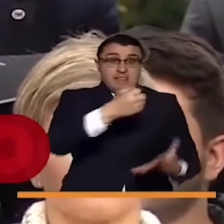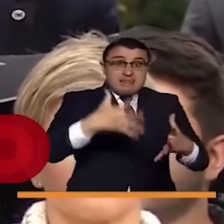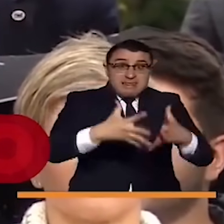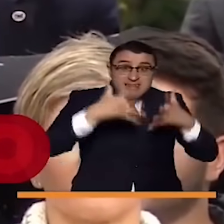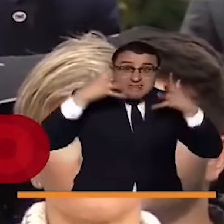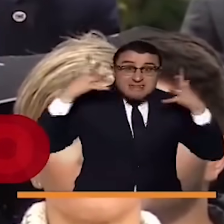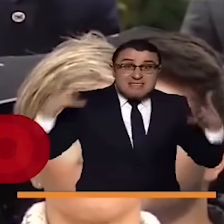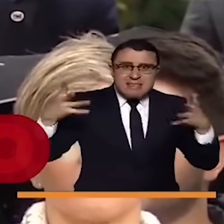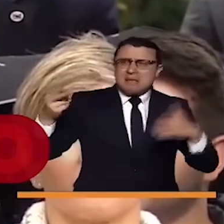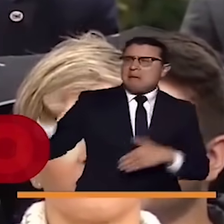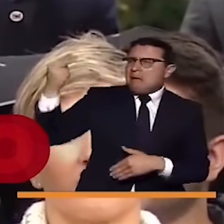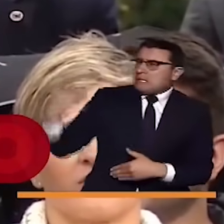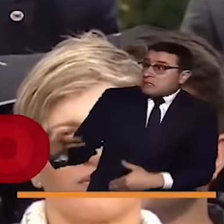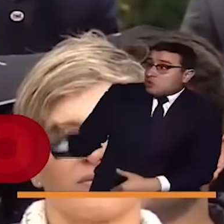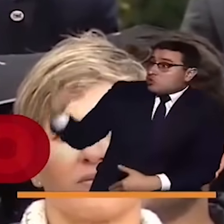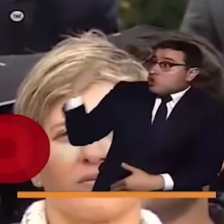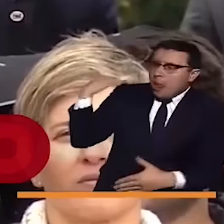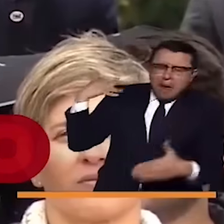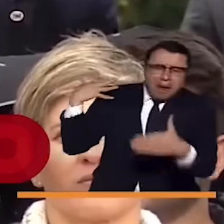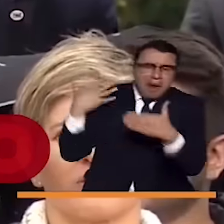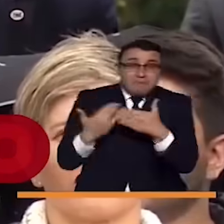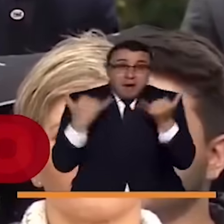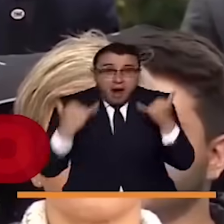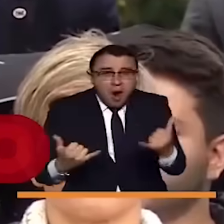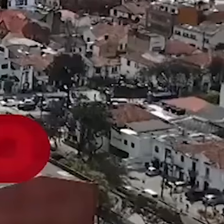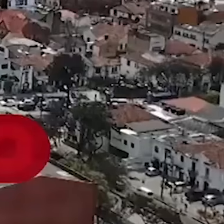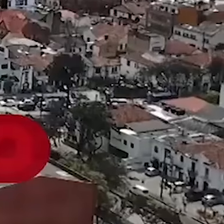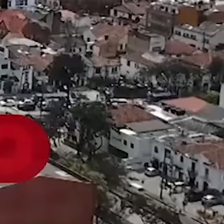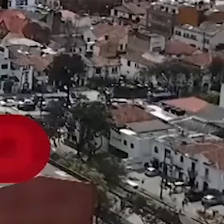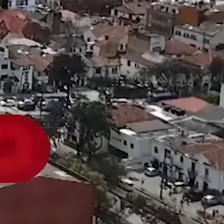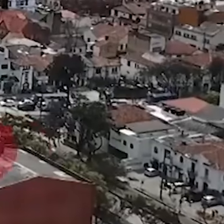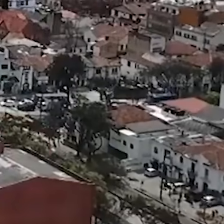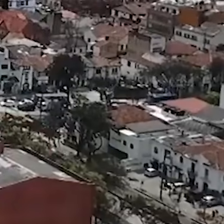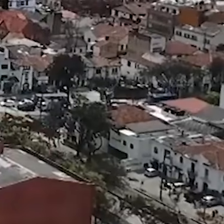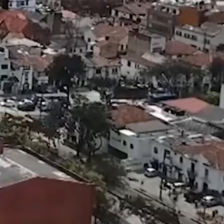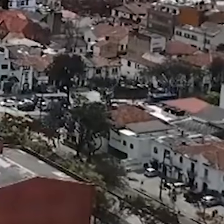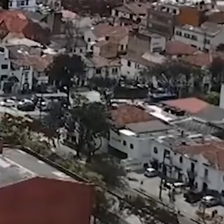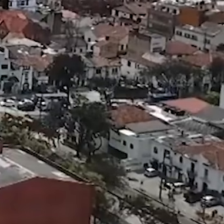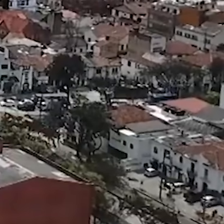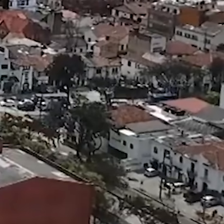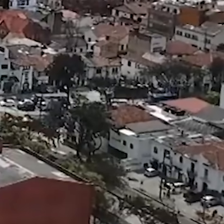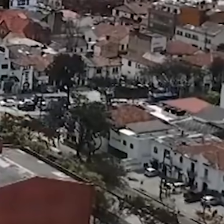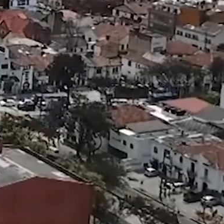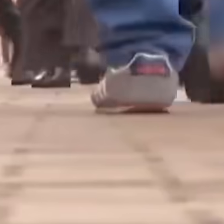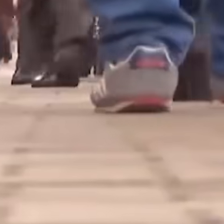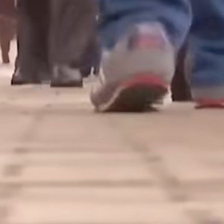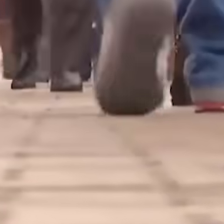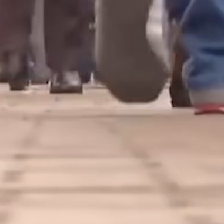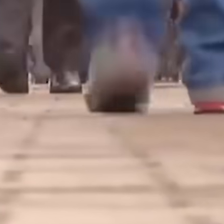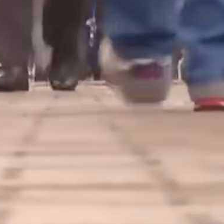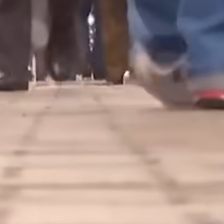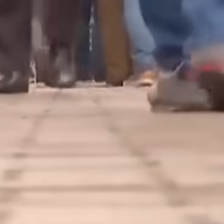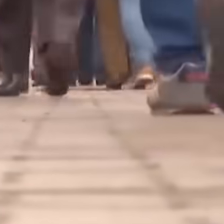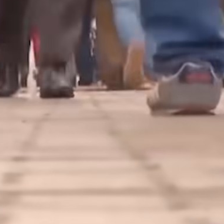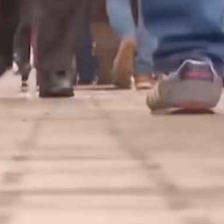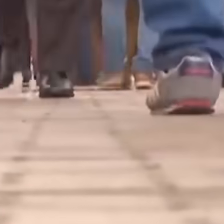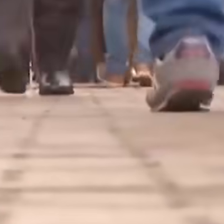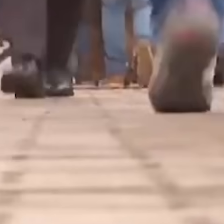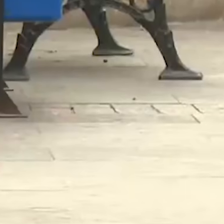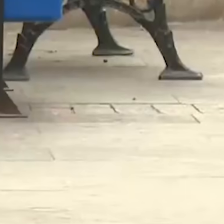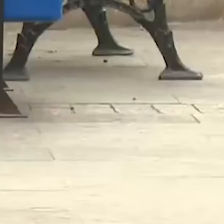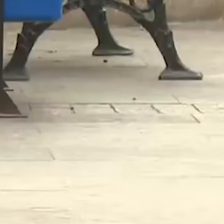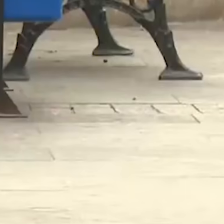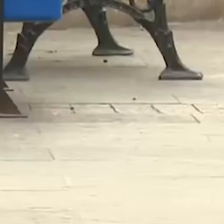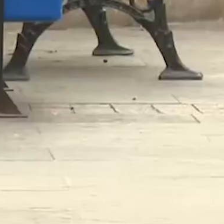cantidad en toda la historia en un periodo similar. En seguridad, el mandatario afirmó que más allá de reducir las cifras, es